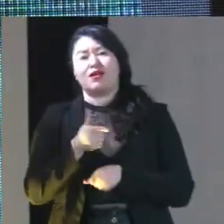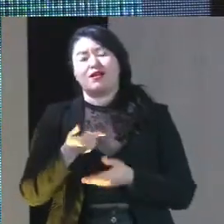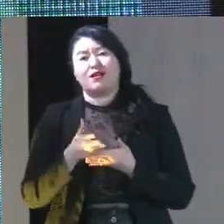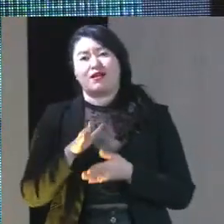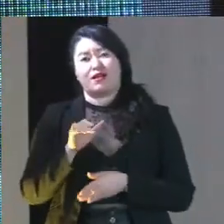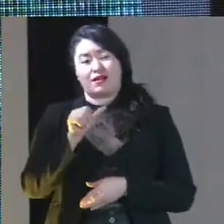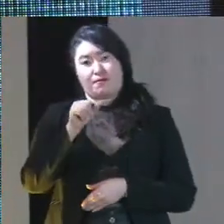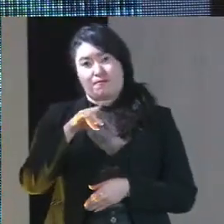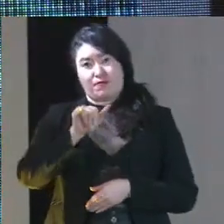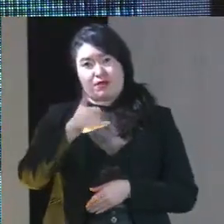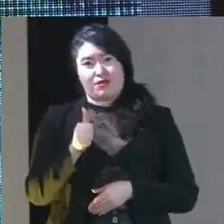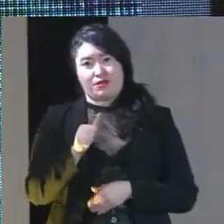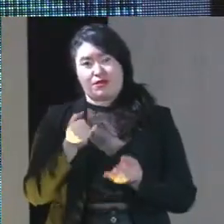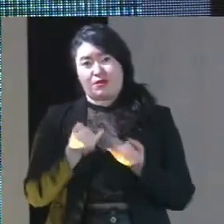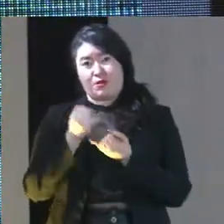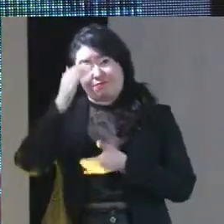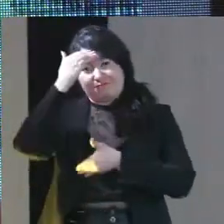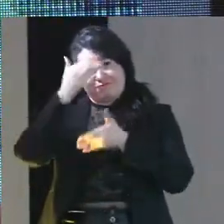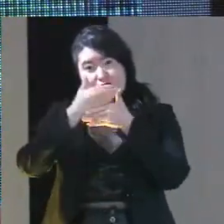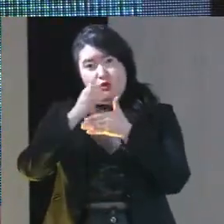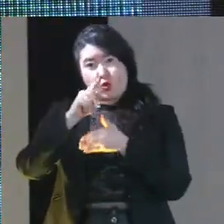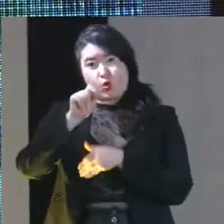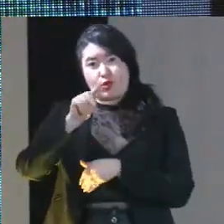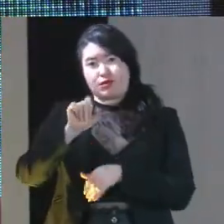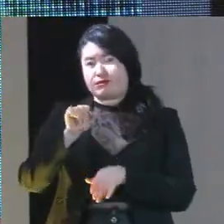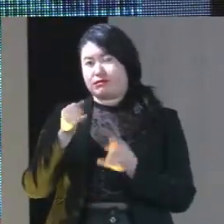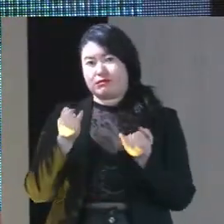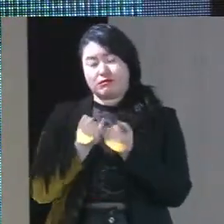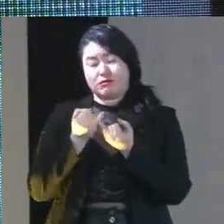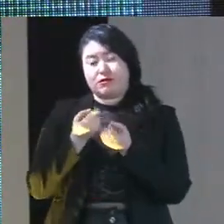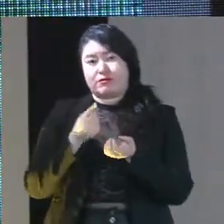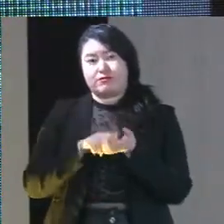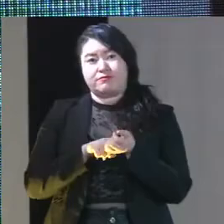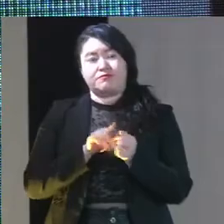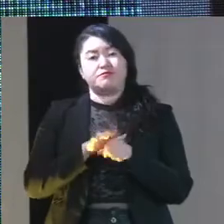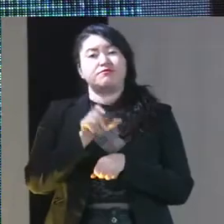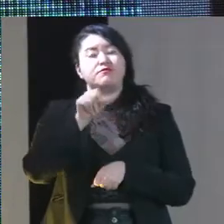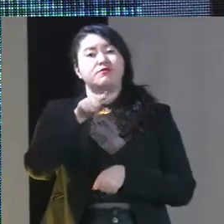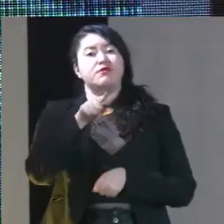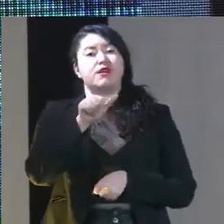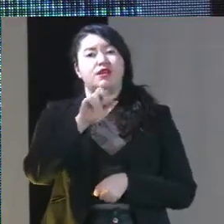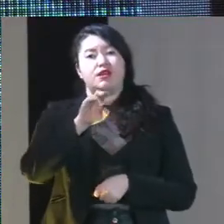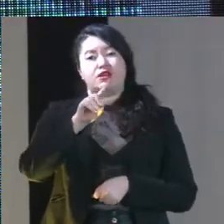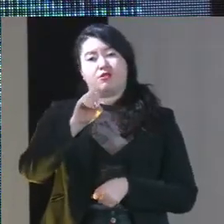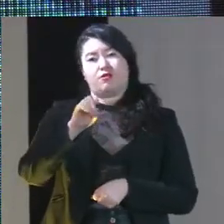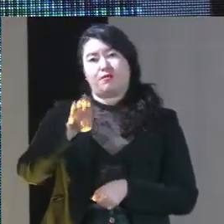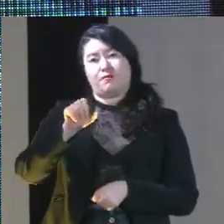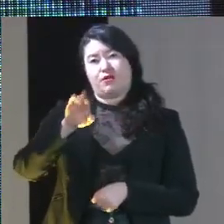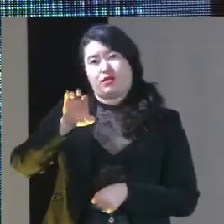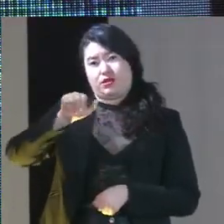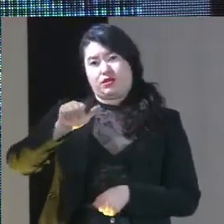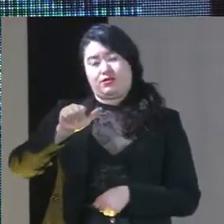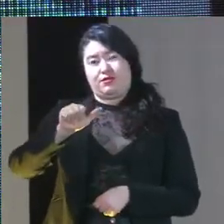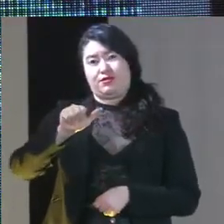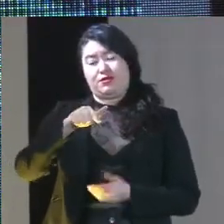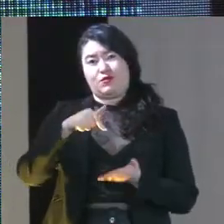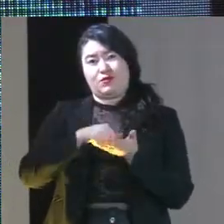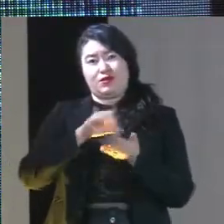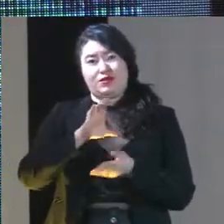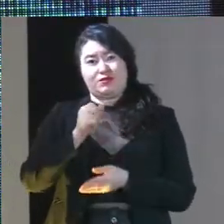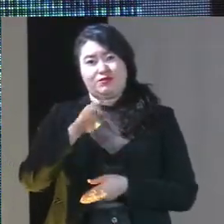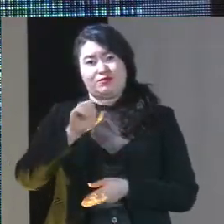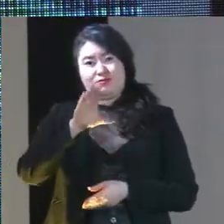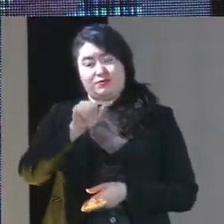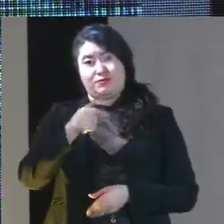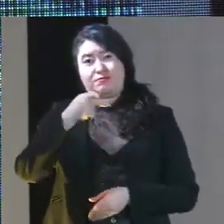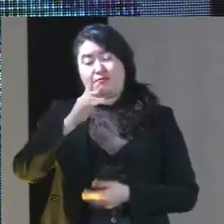ámbito en el que el propio Cortés incursionó profundamente, y sobre todo el árido América chichimeca, un territorio poco poblado, pero tres o cuatro